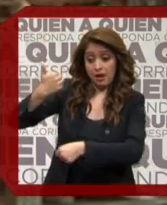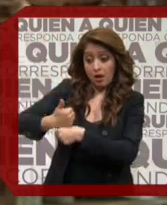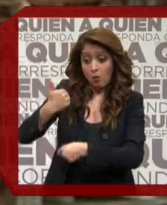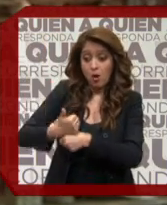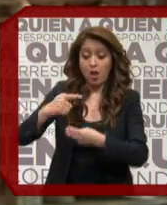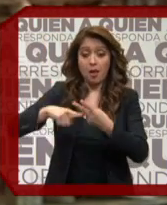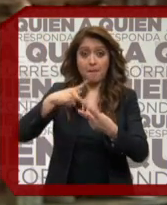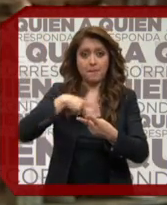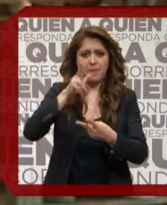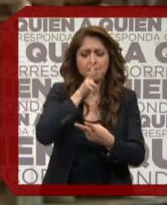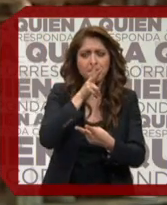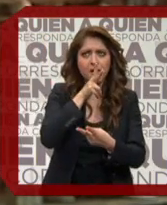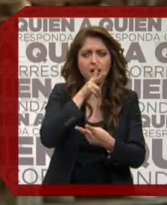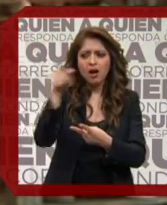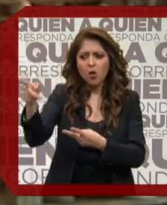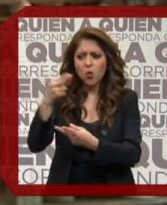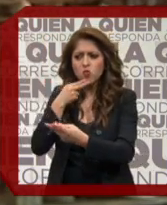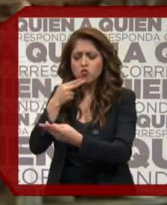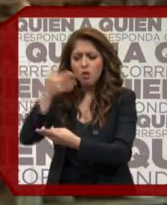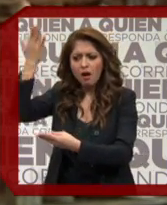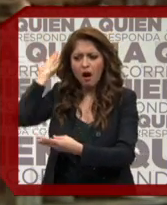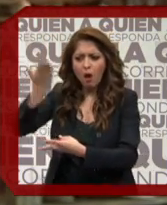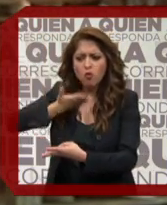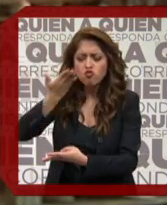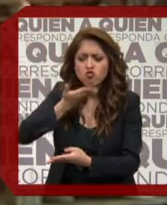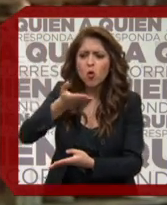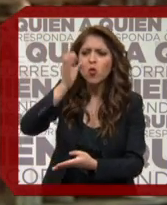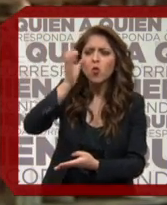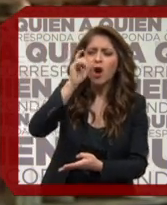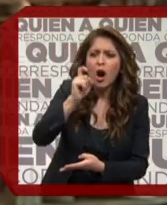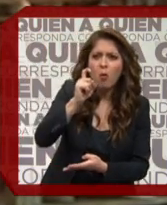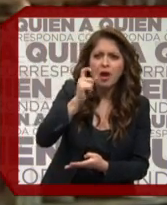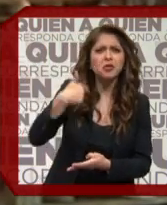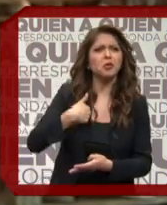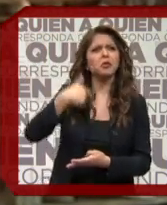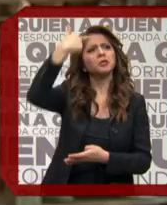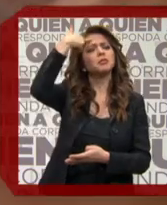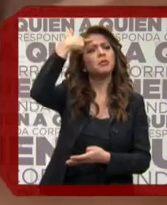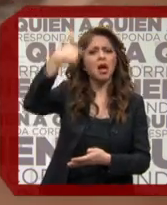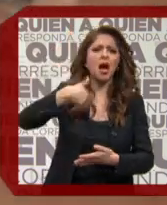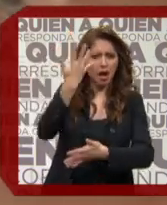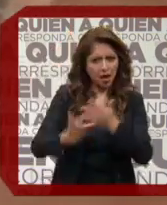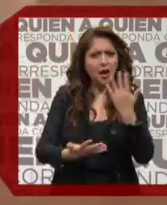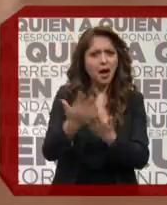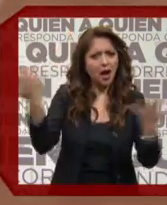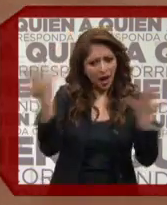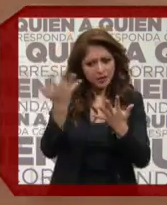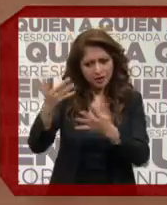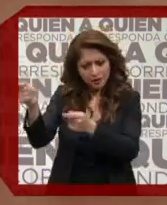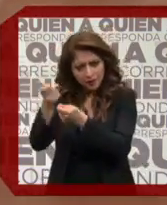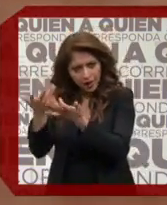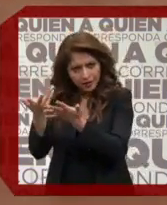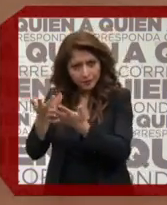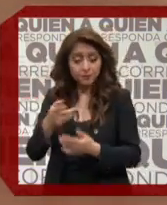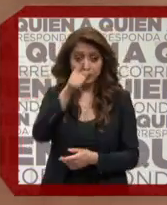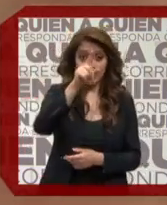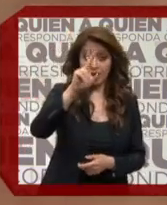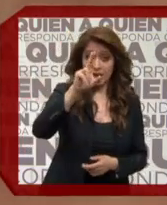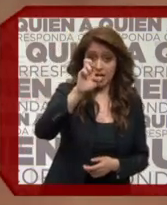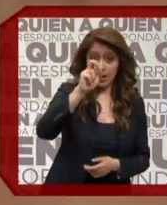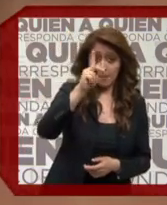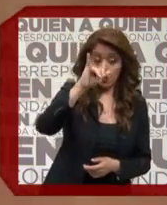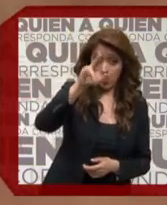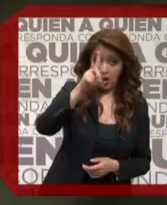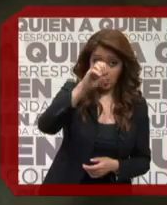entonces traté de rescatarlo haciéndolo o invitándolo como parte de la artesanía. Trabaja la técnica del repujado con lámina de